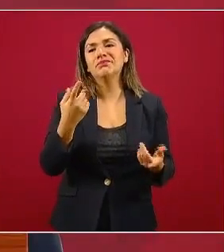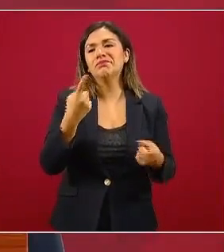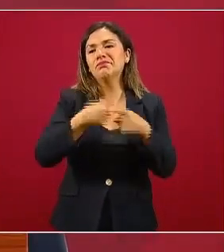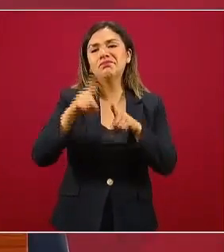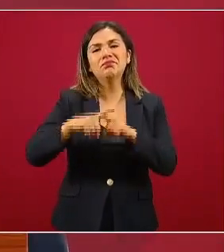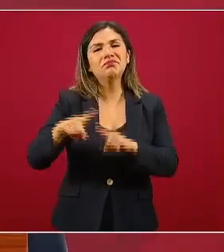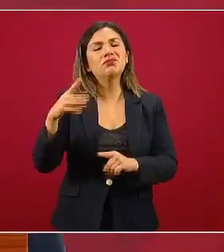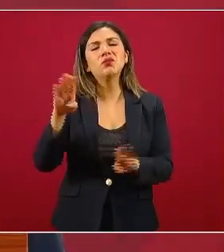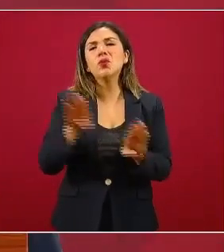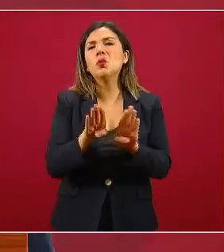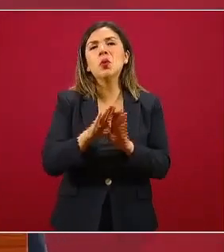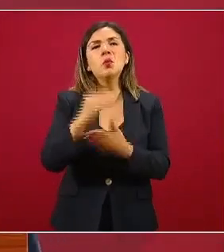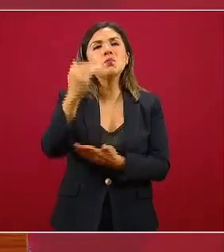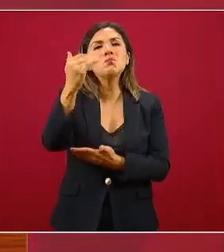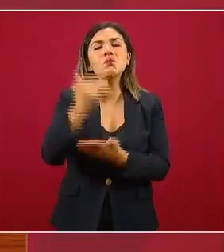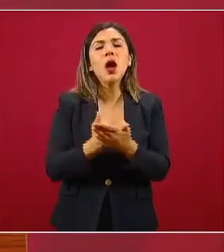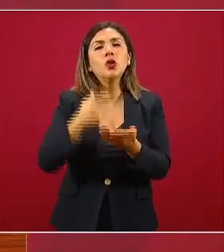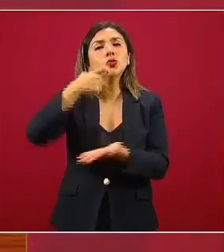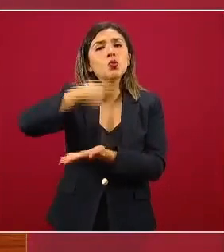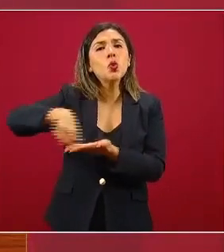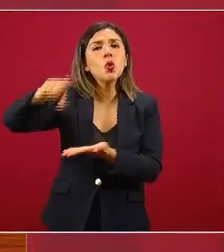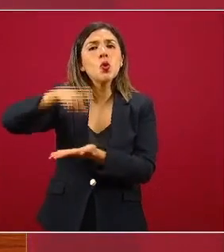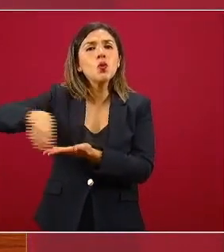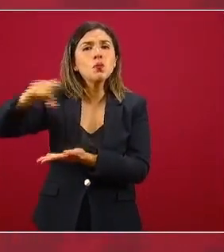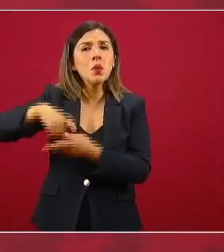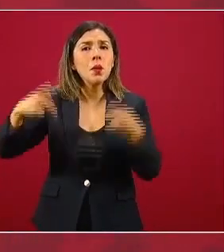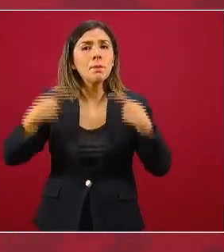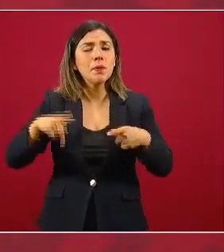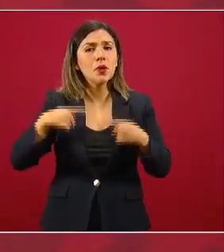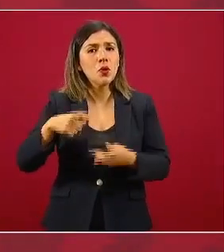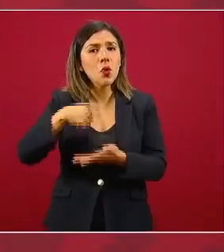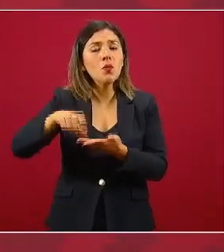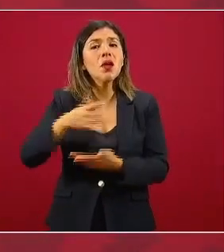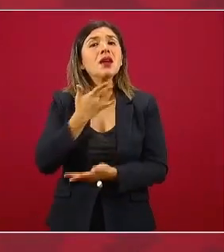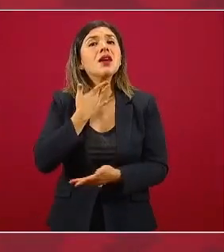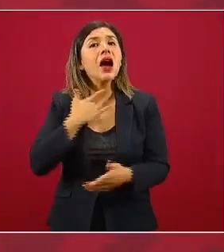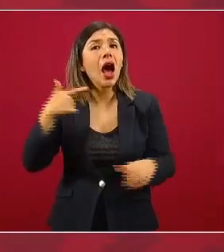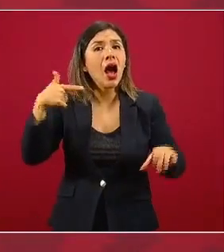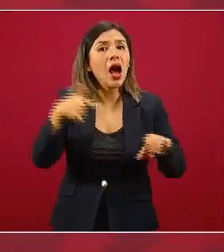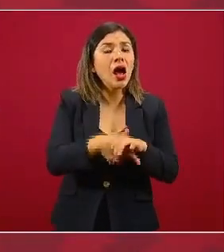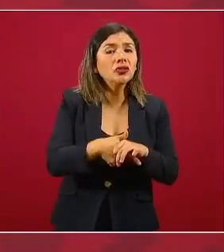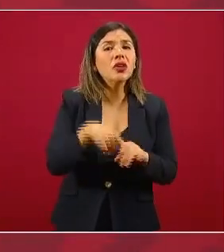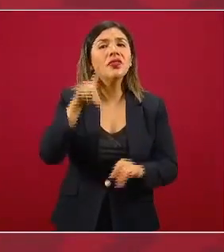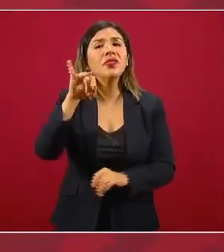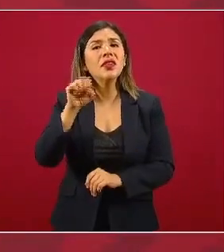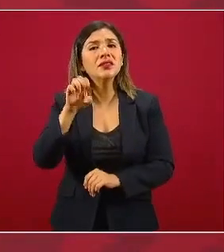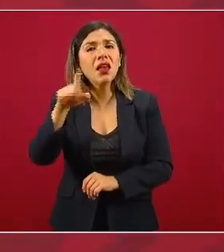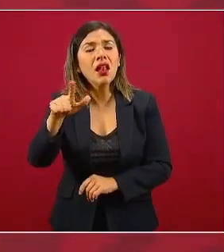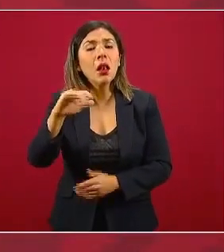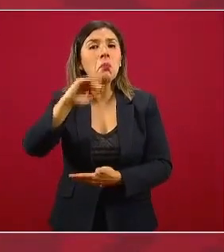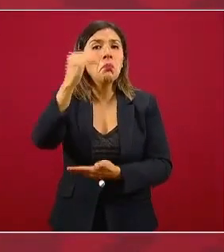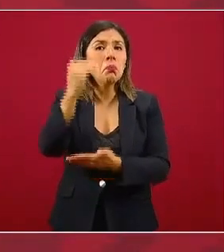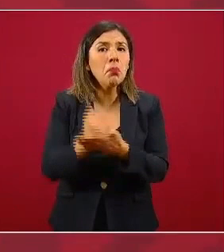hubo una disminución en el consumo de gasolinas, de diésel,